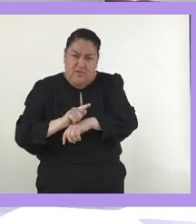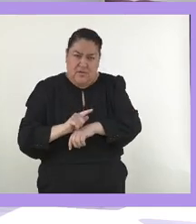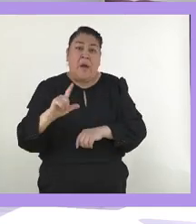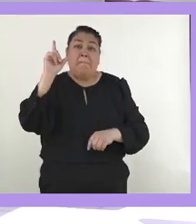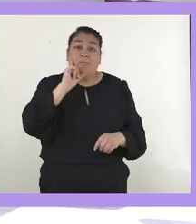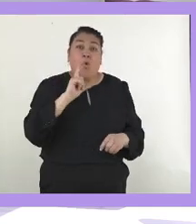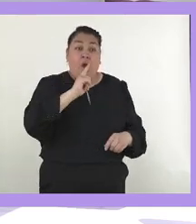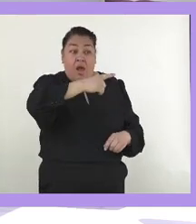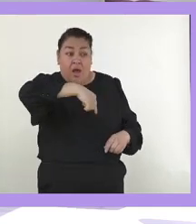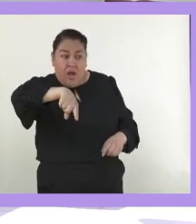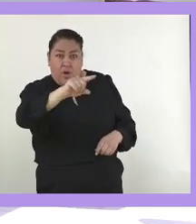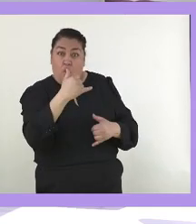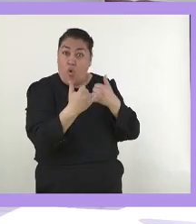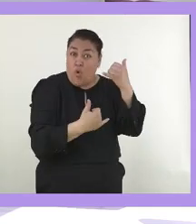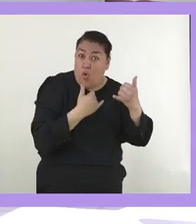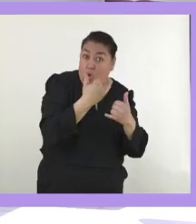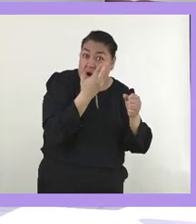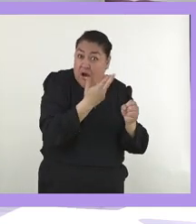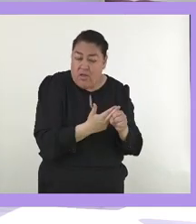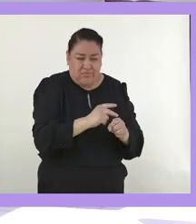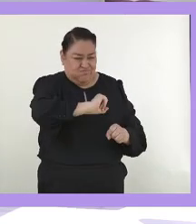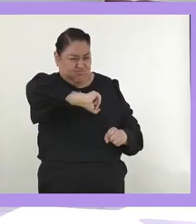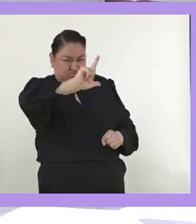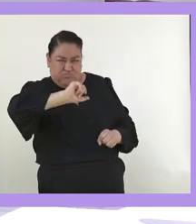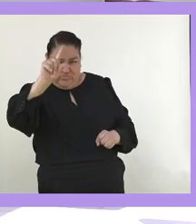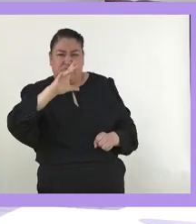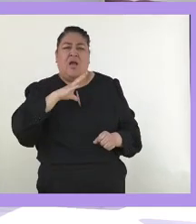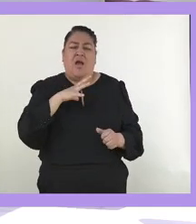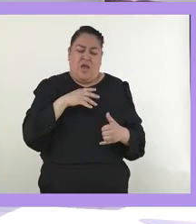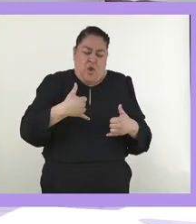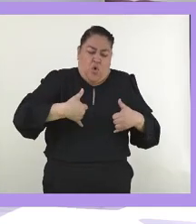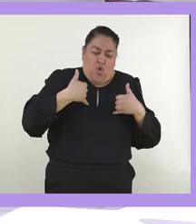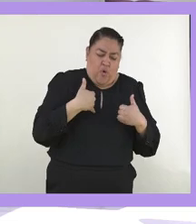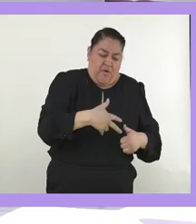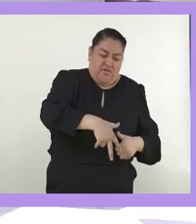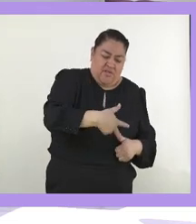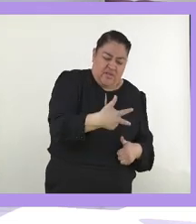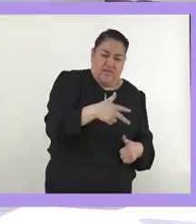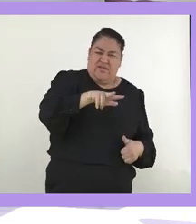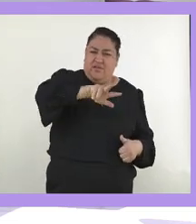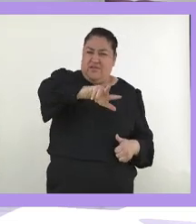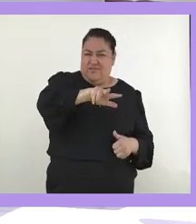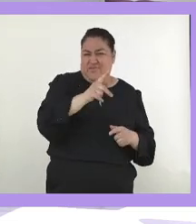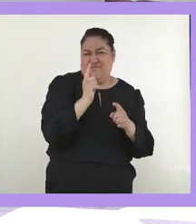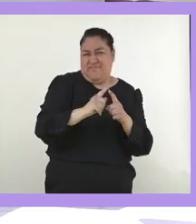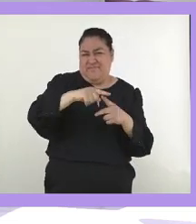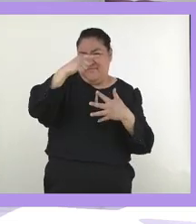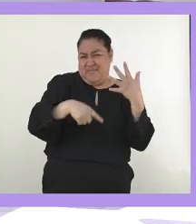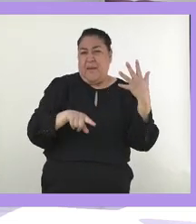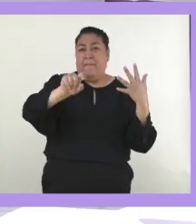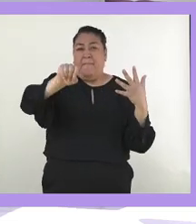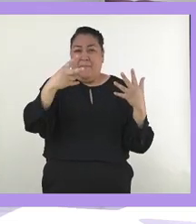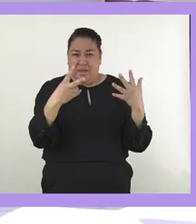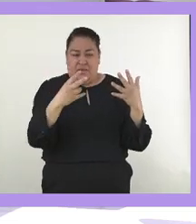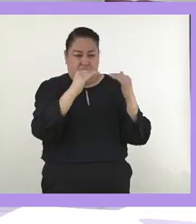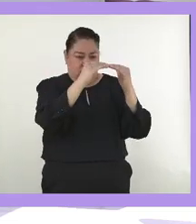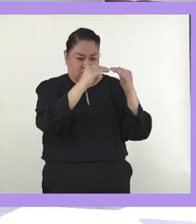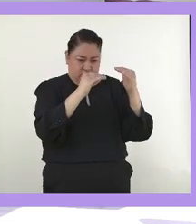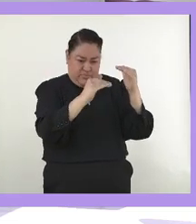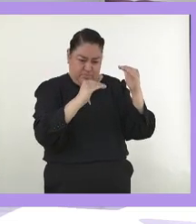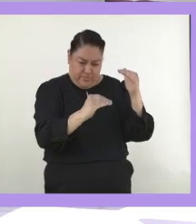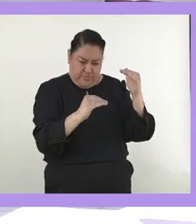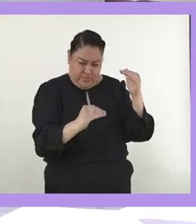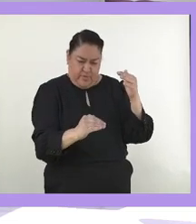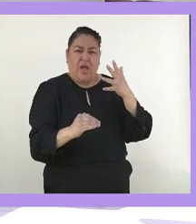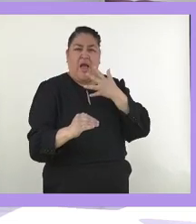rebasando expectativas tenemos categorías juveniles Pero entre más abajo Vamos pues menos Claro está